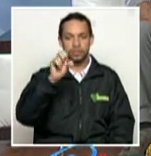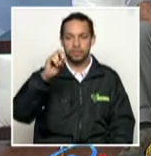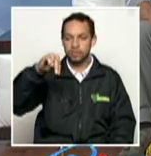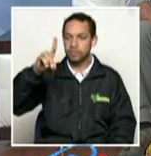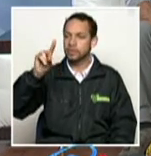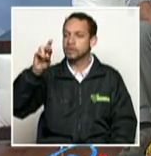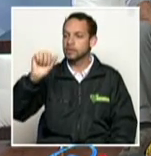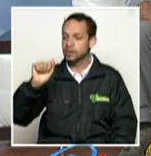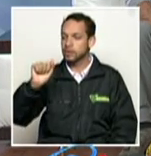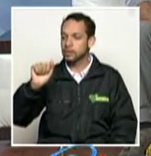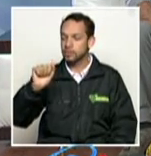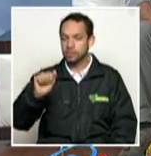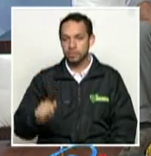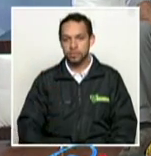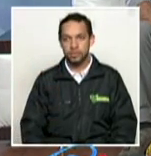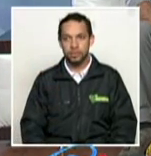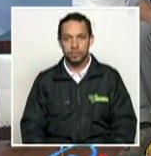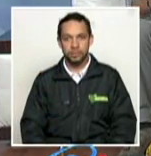Conexión Vital.